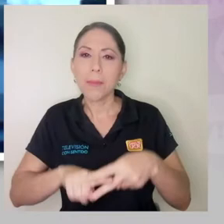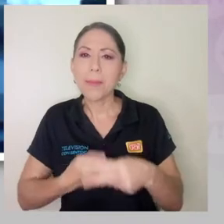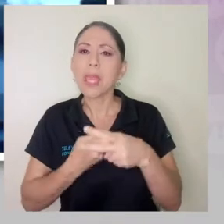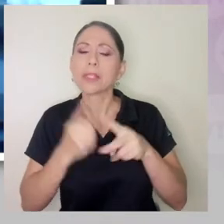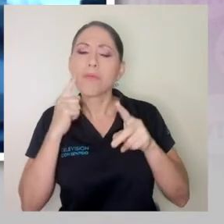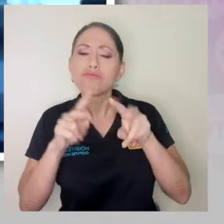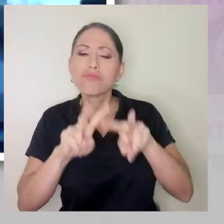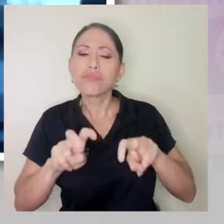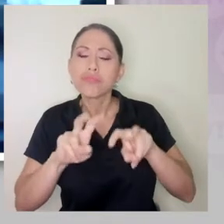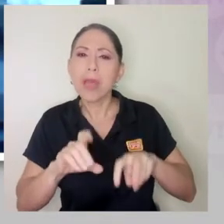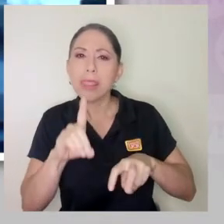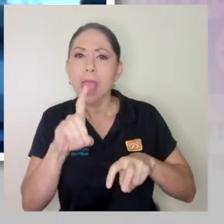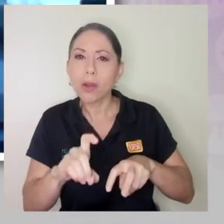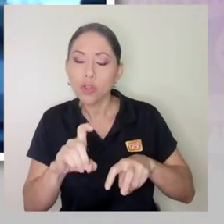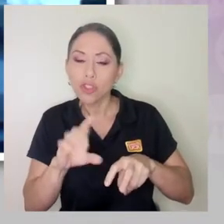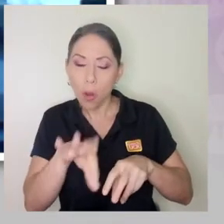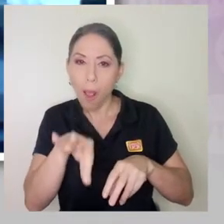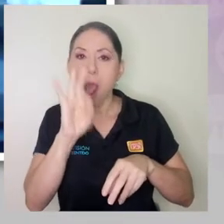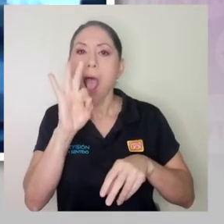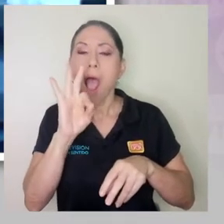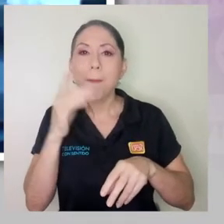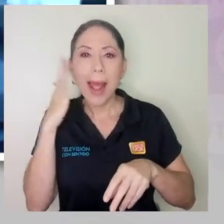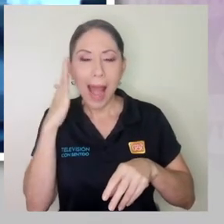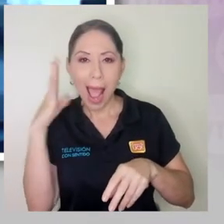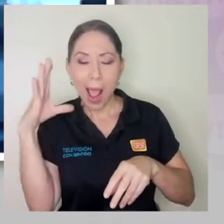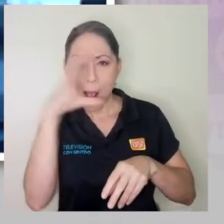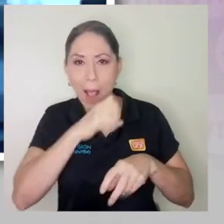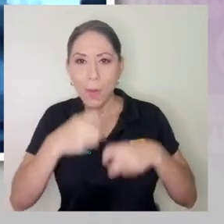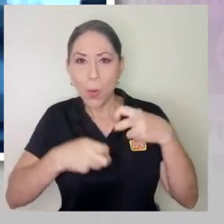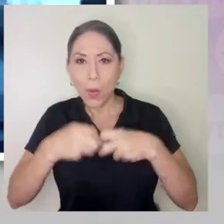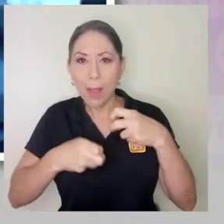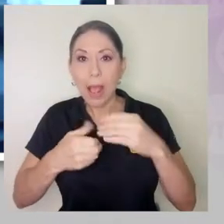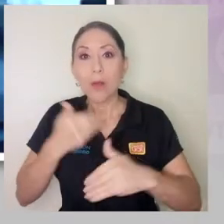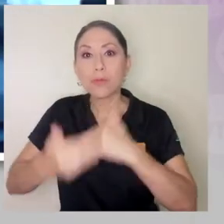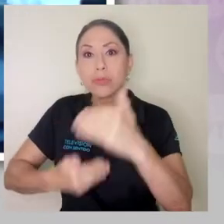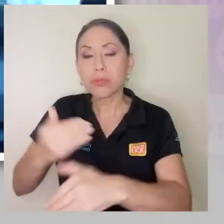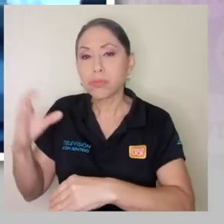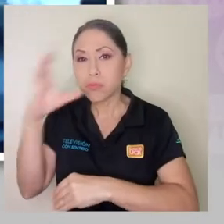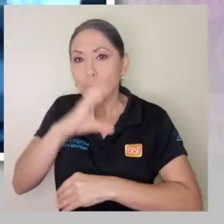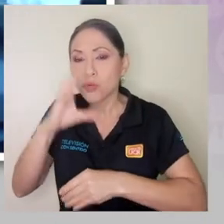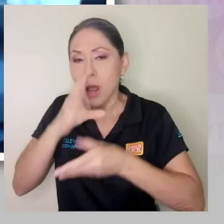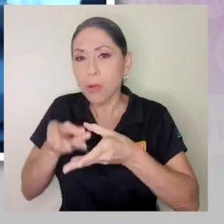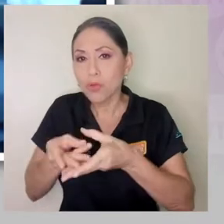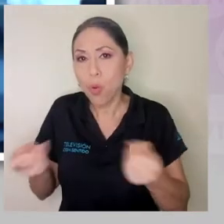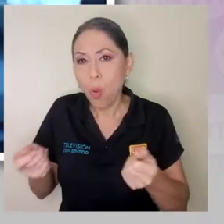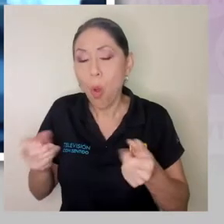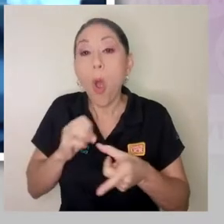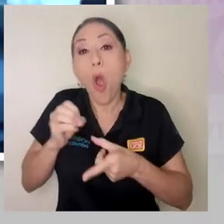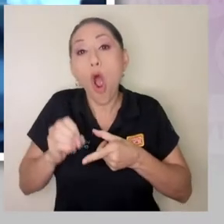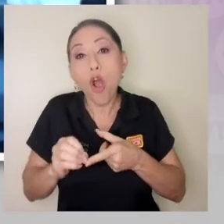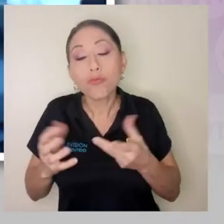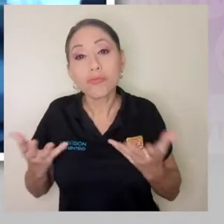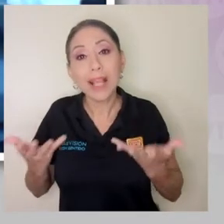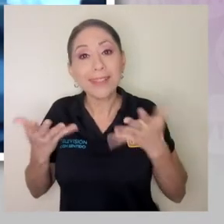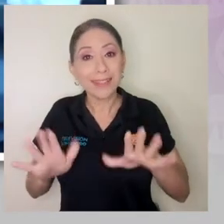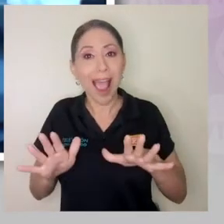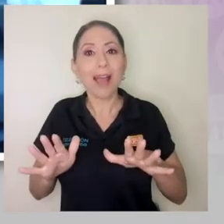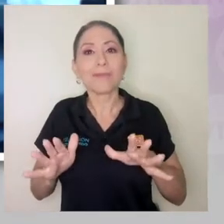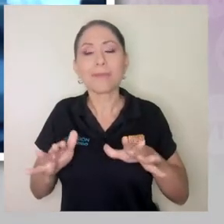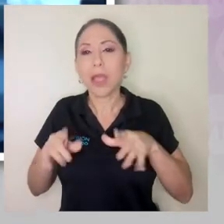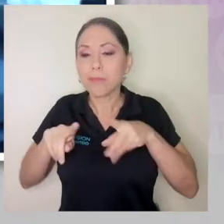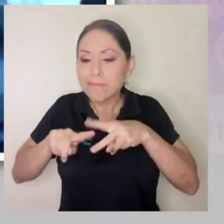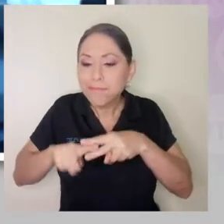por diagnosticar primero para entender el problema y en adelante para poder buscar soluciones, o directamente ya sobre la práctica